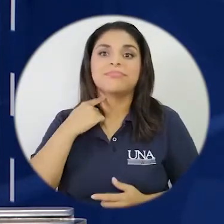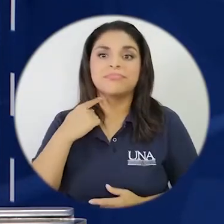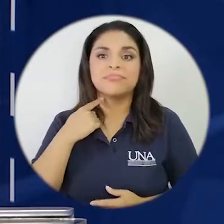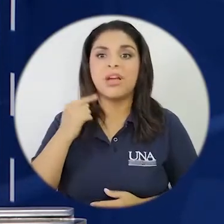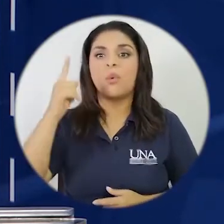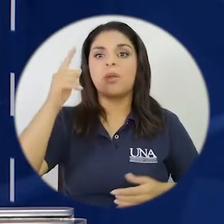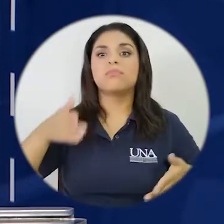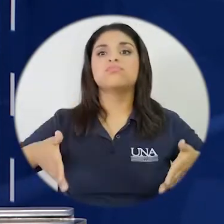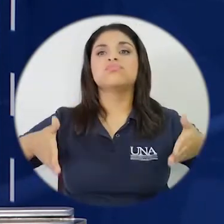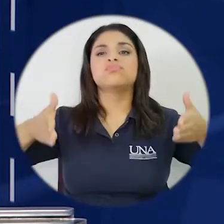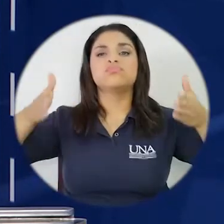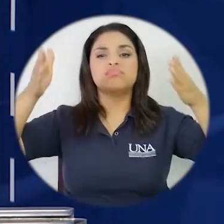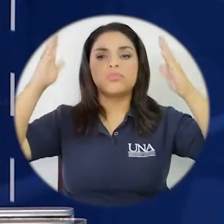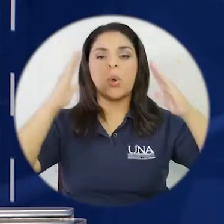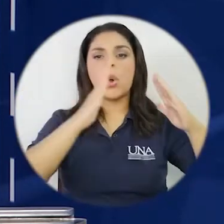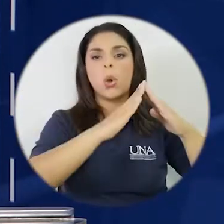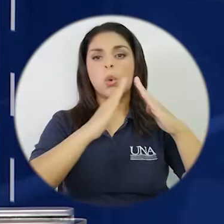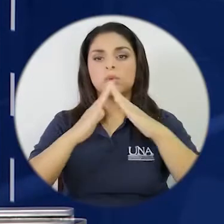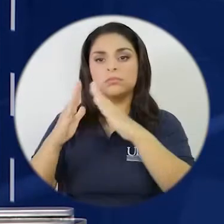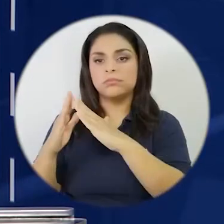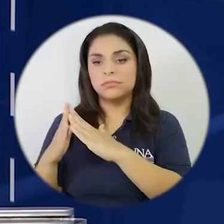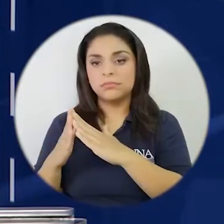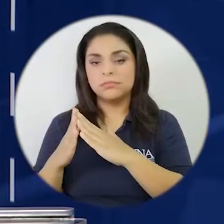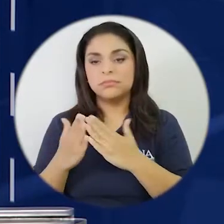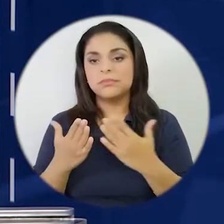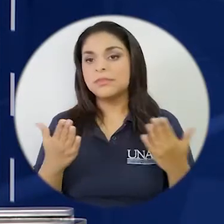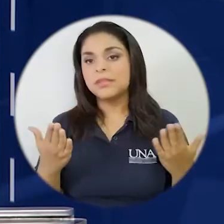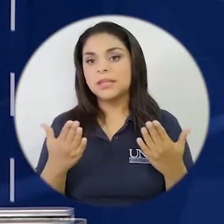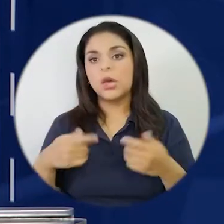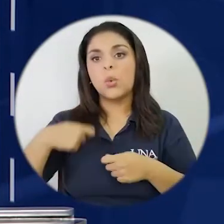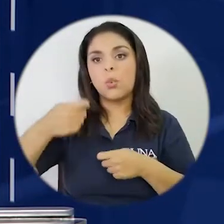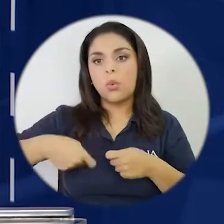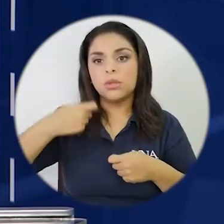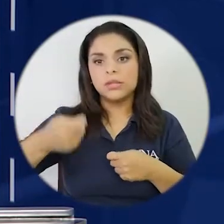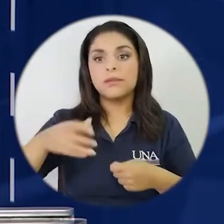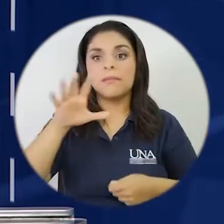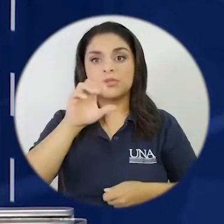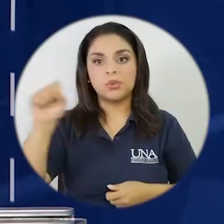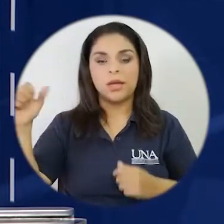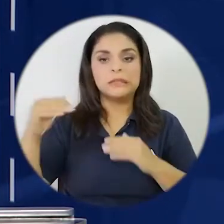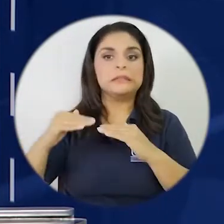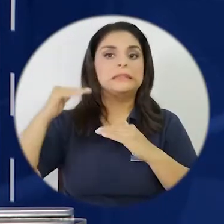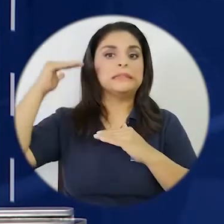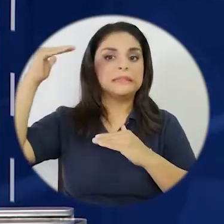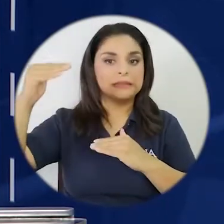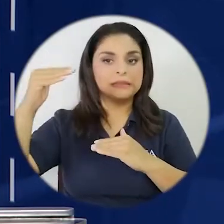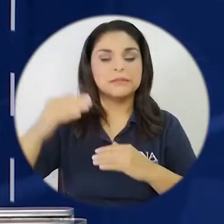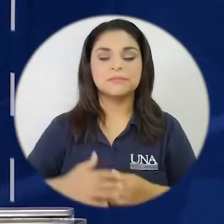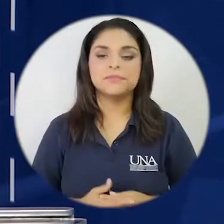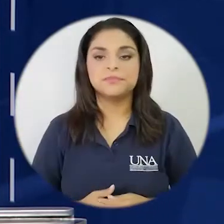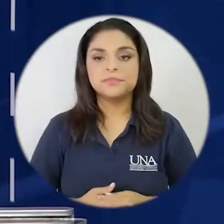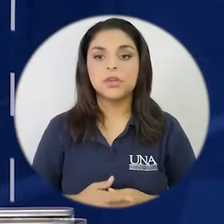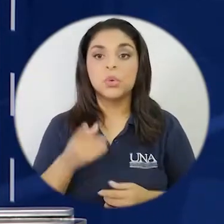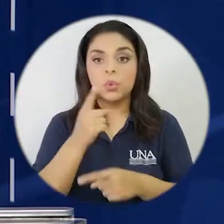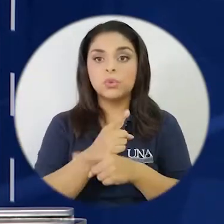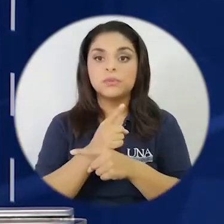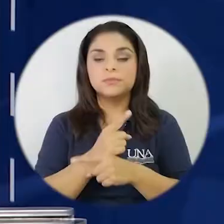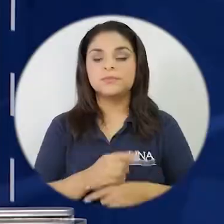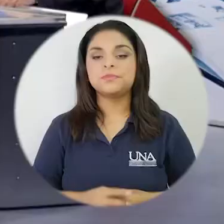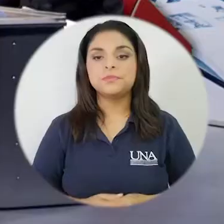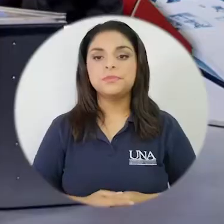vivienda en una torre, en un condominio, donde las cuotas mensuales son muy altas.